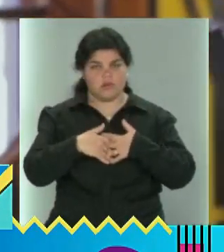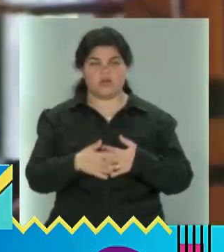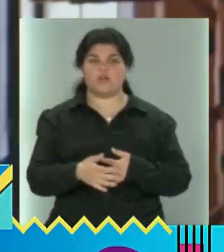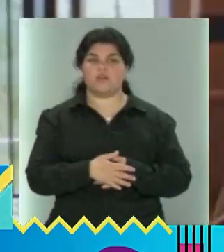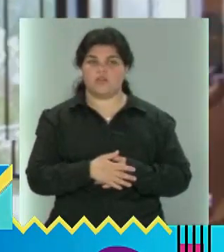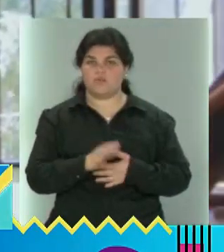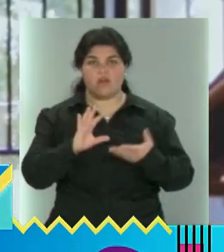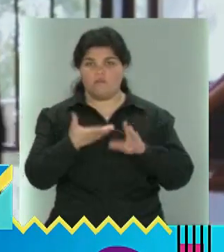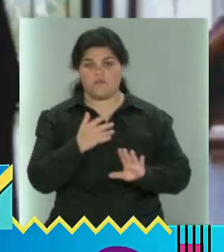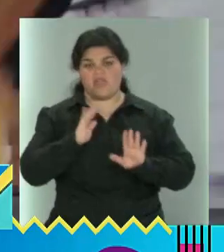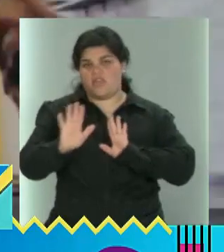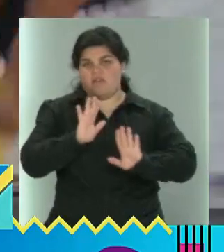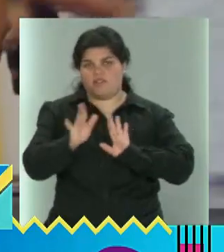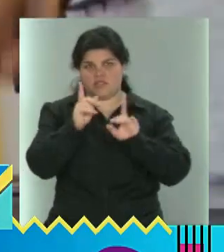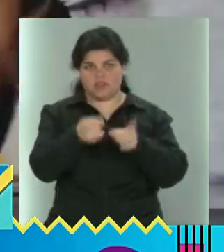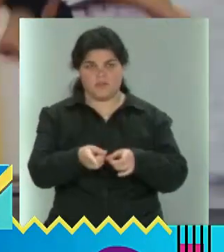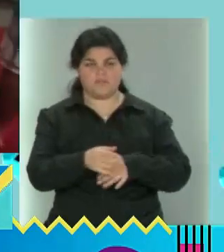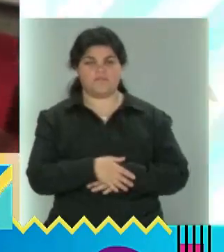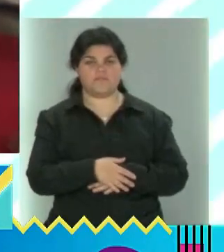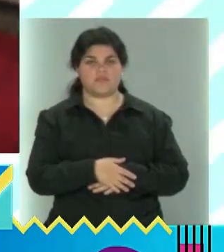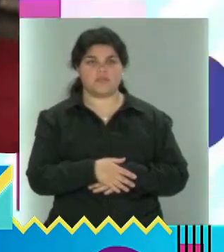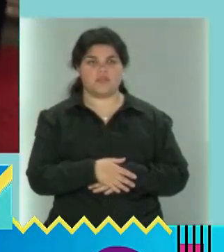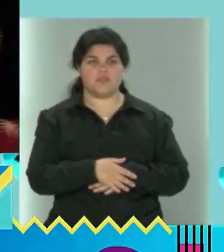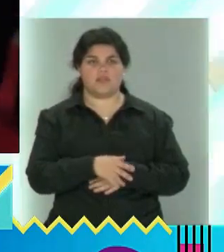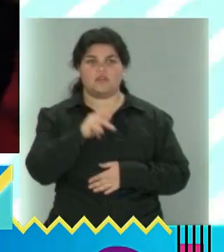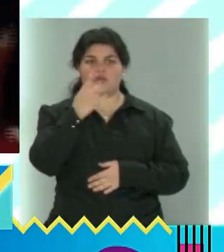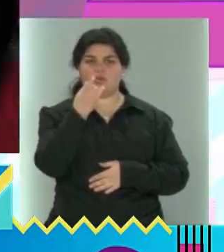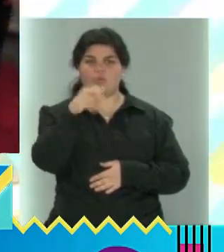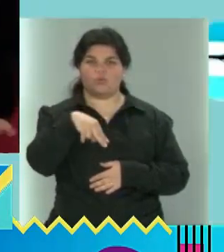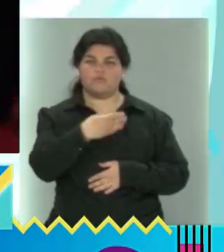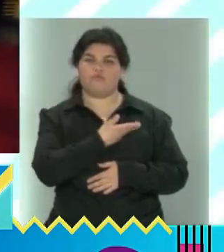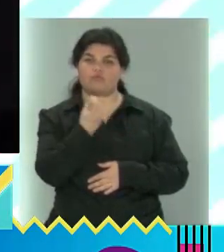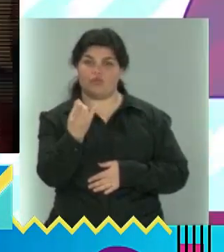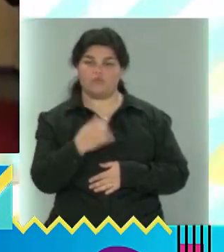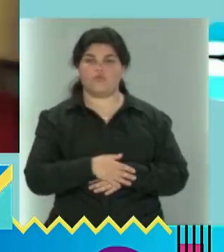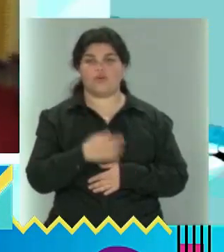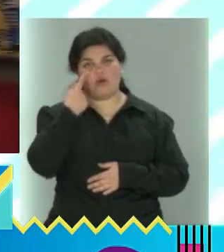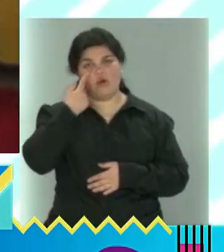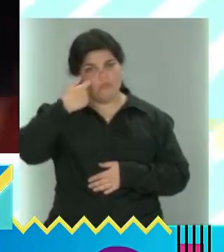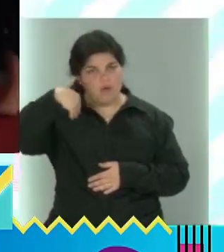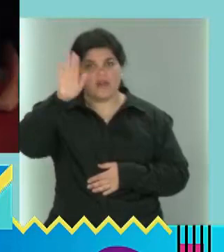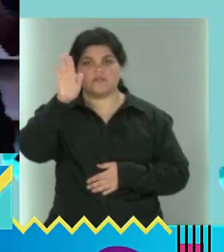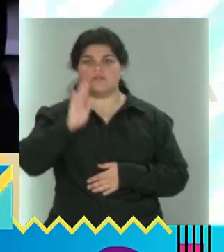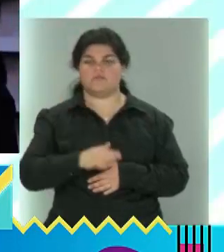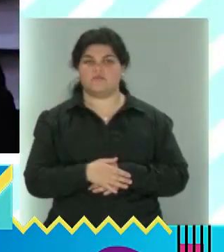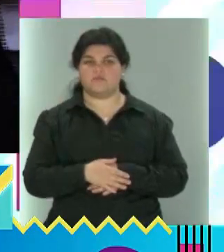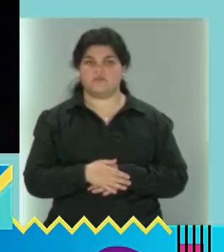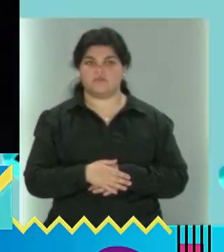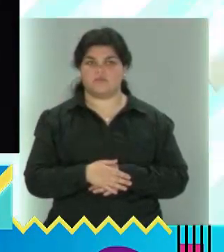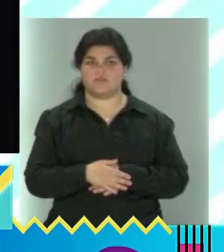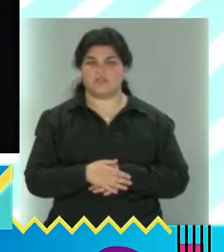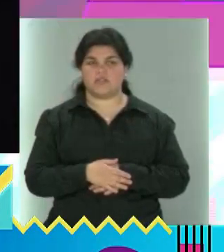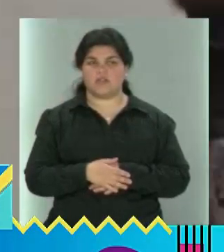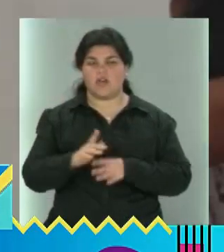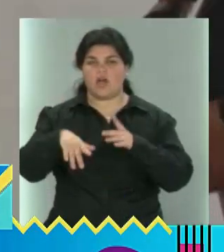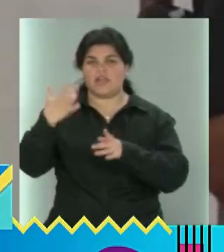es un sistema de defensa personal. Y el Kung Fu es como lo que más hemos conocido, que en realidad fuera de China se llama